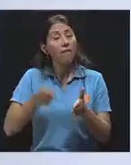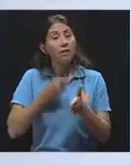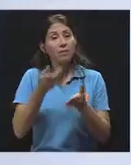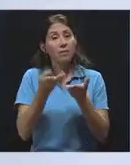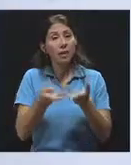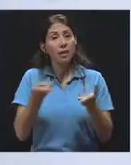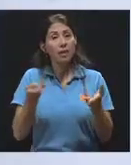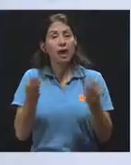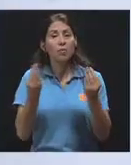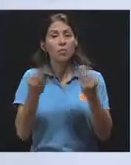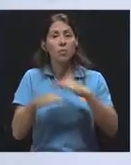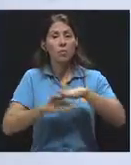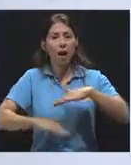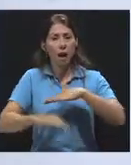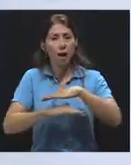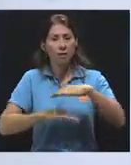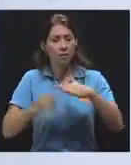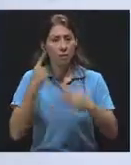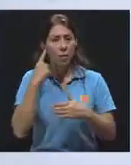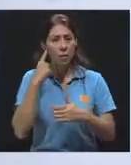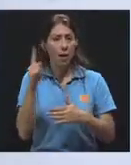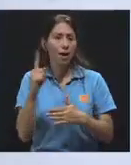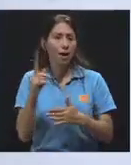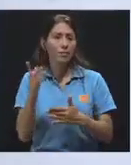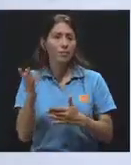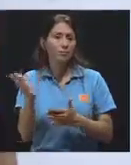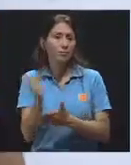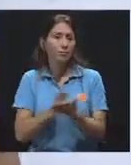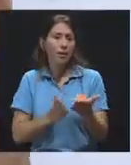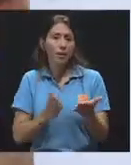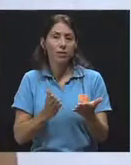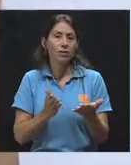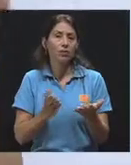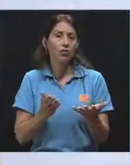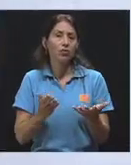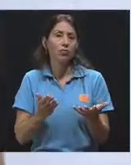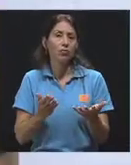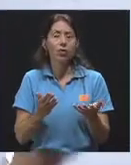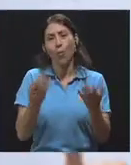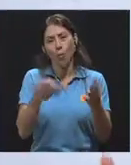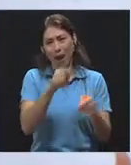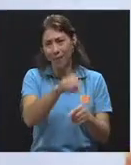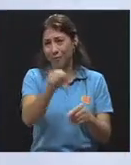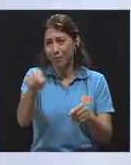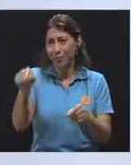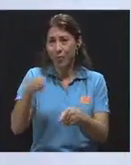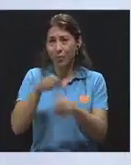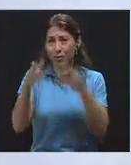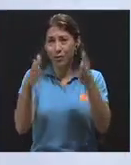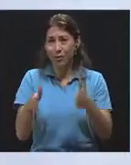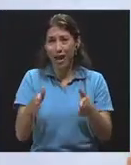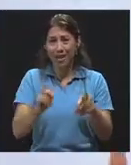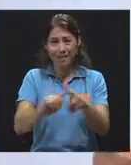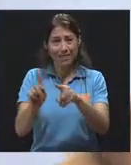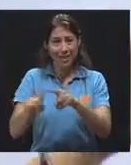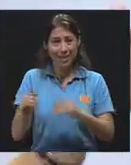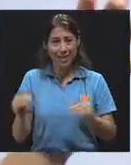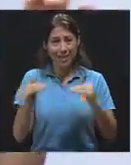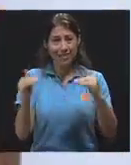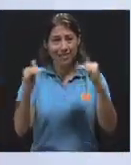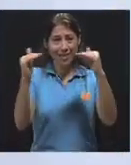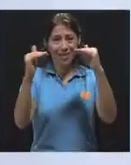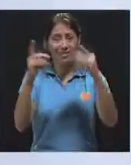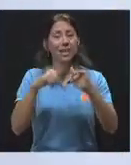muy básico para ciertos profesionales, o sea, porque hay todo, uh-huh, profesionales, claro, de todos los niveles, entonces la idea es de alguna forma como